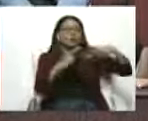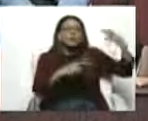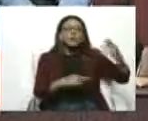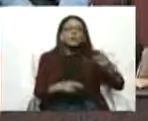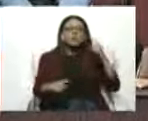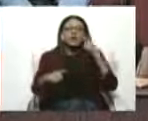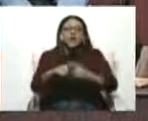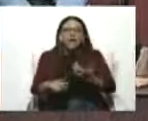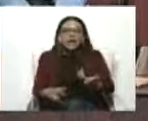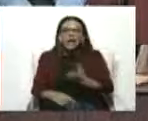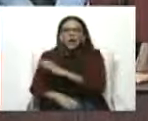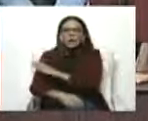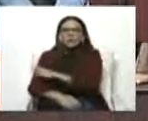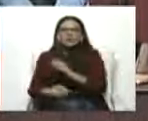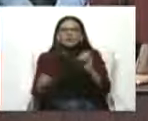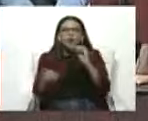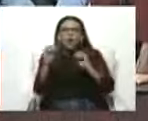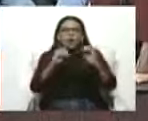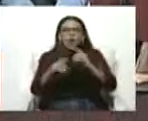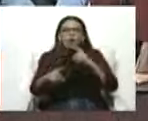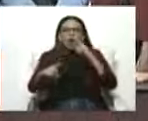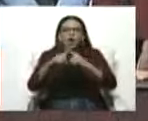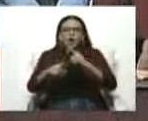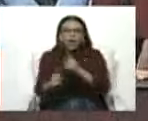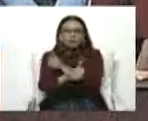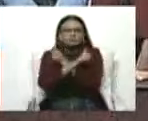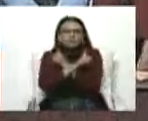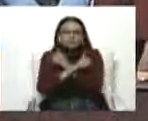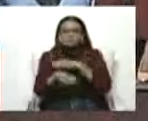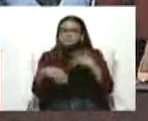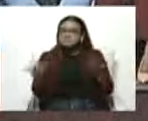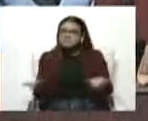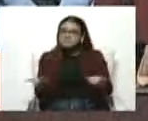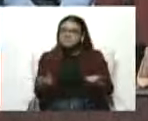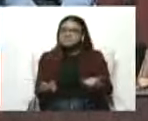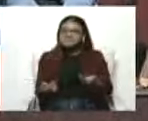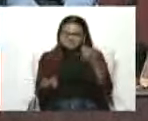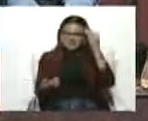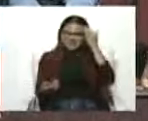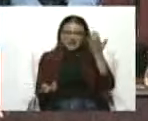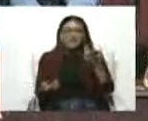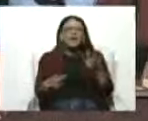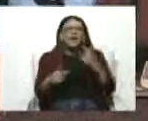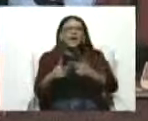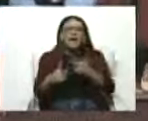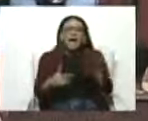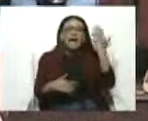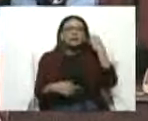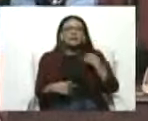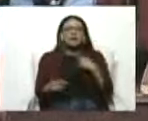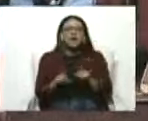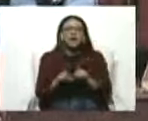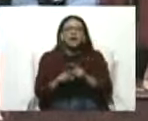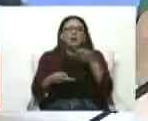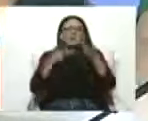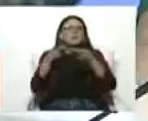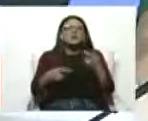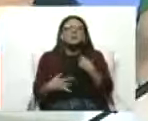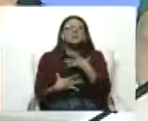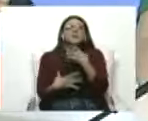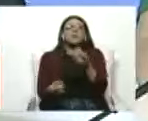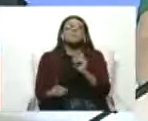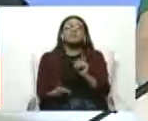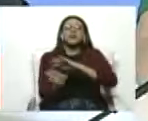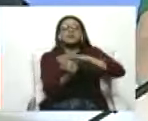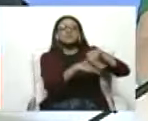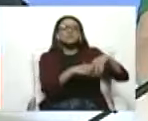No tengo dudas. O que la política le era indiferente, que eso lo